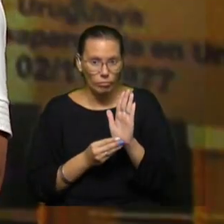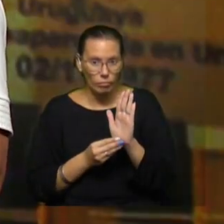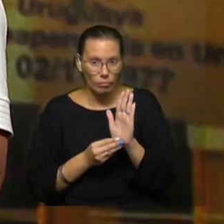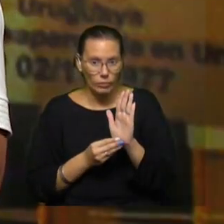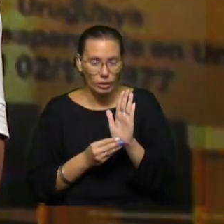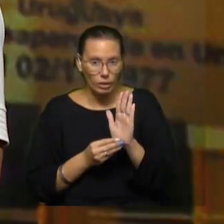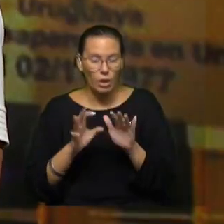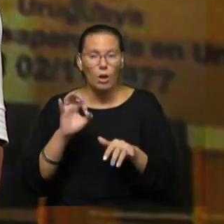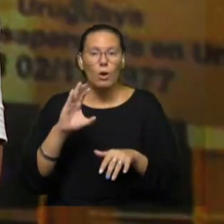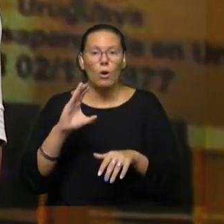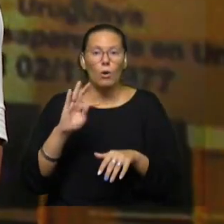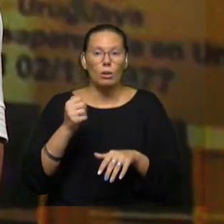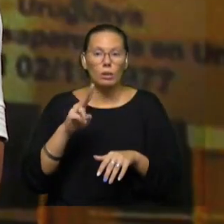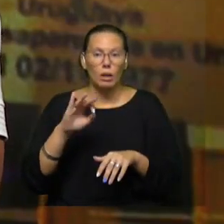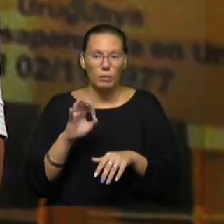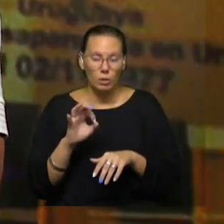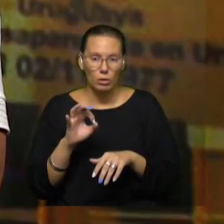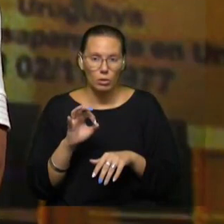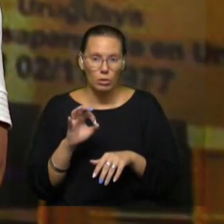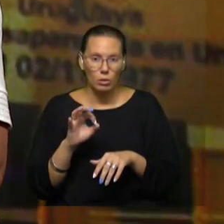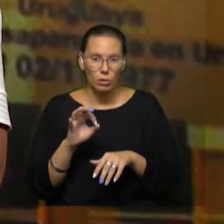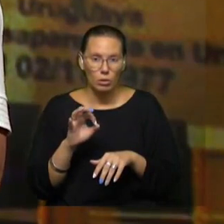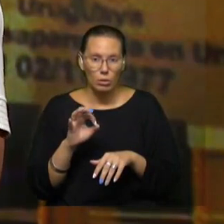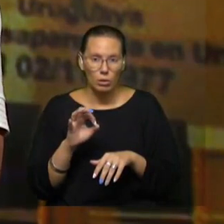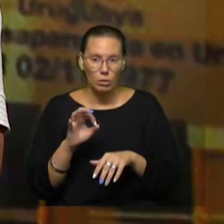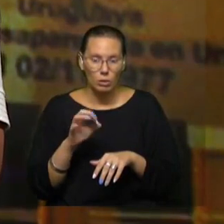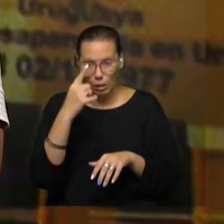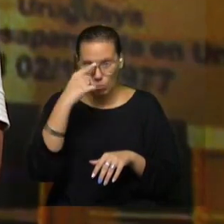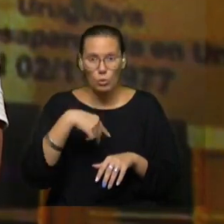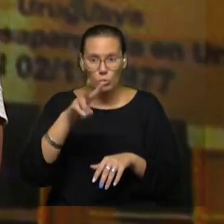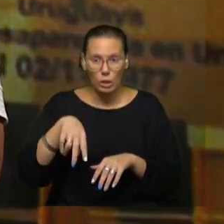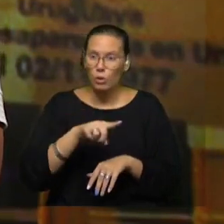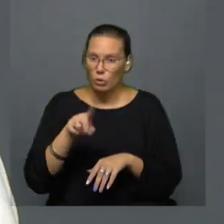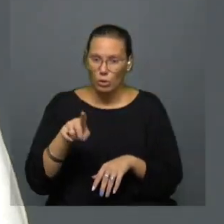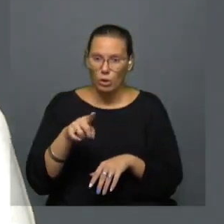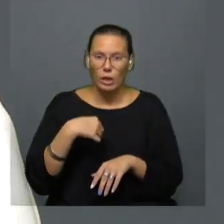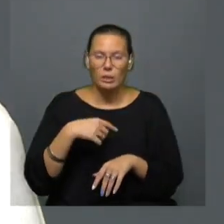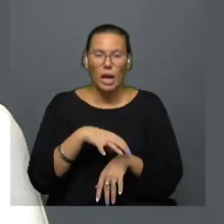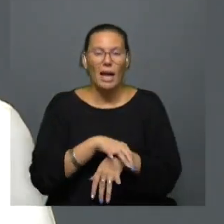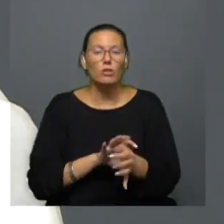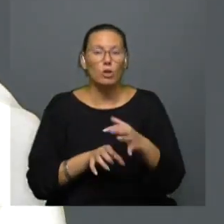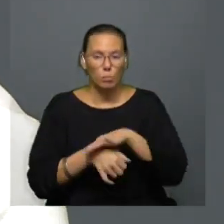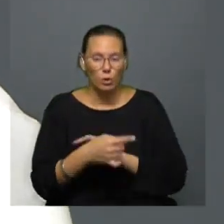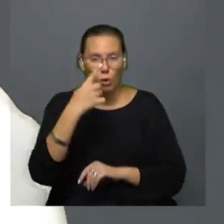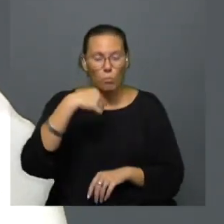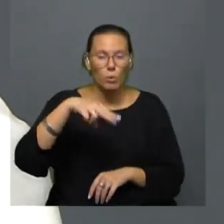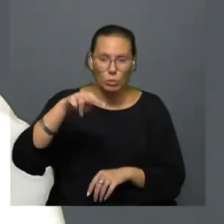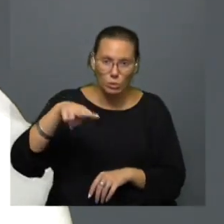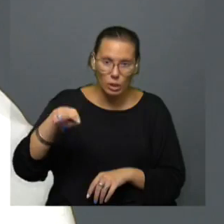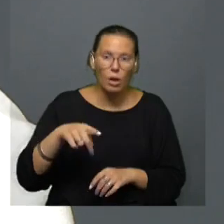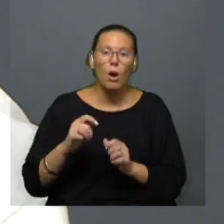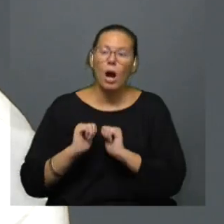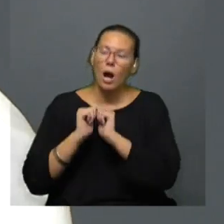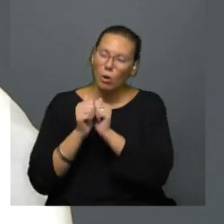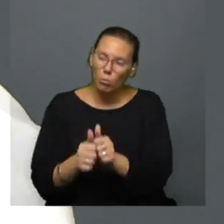de Octavio Nadal, que es un arqueólogo del museo, no es arqueólogo, es antropólogo del museo, acompaña